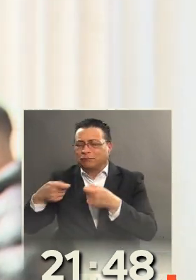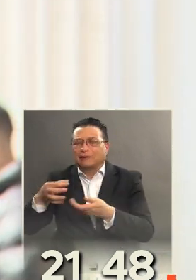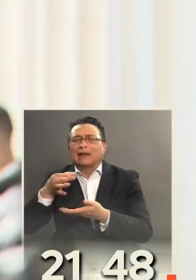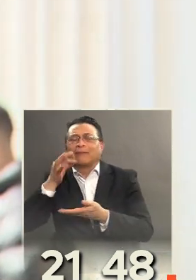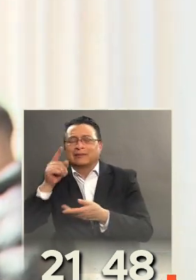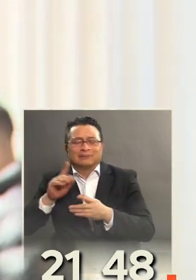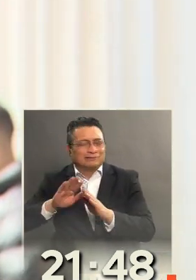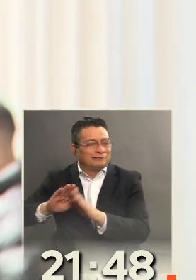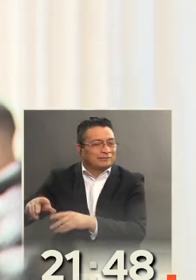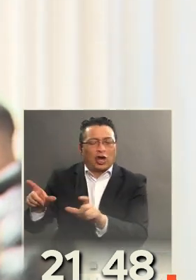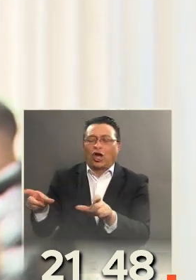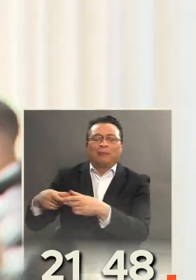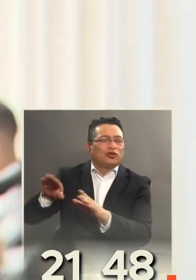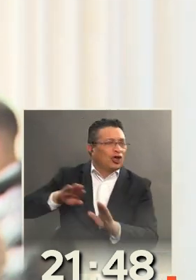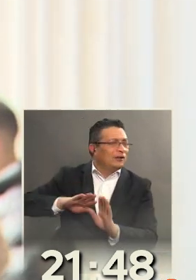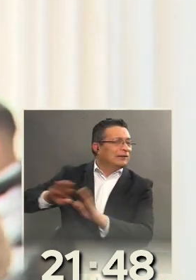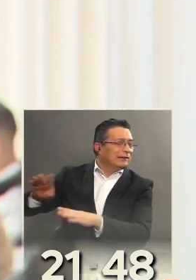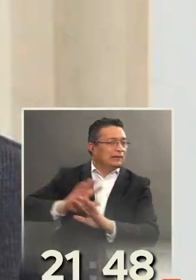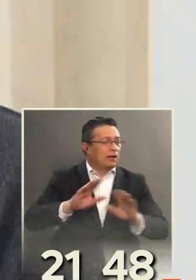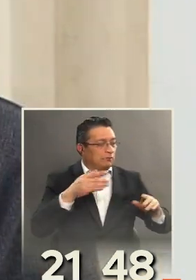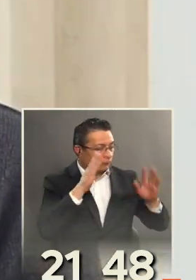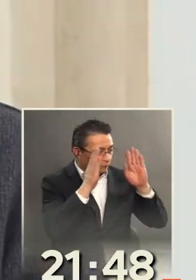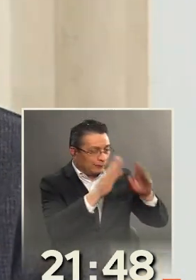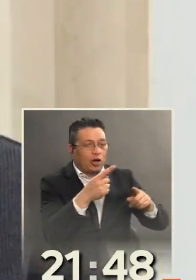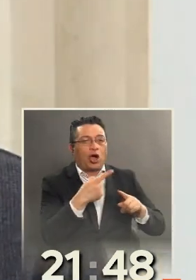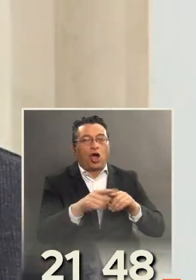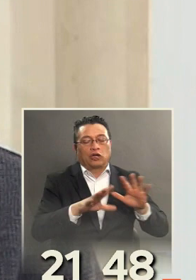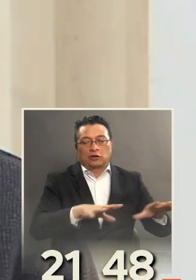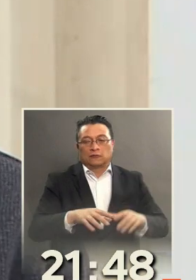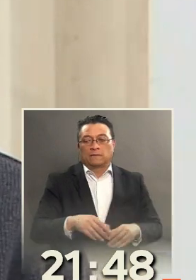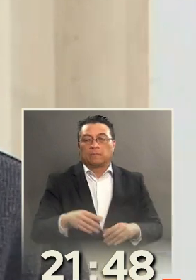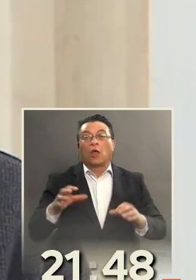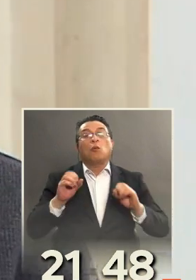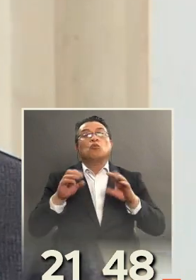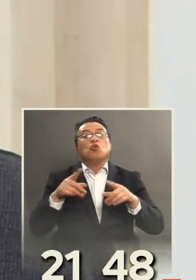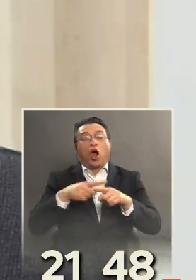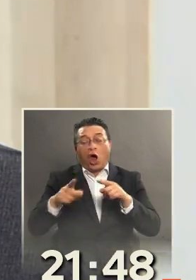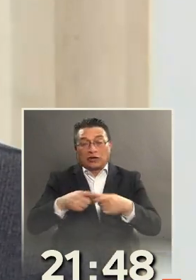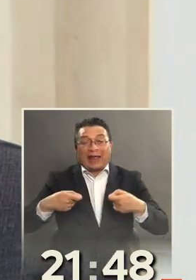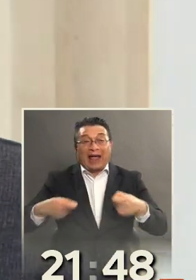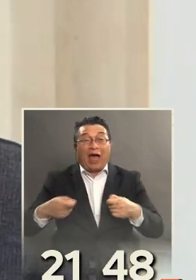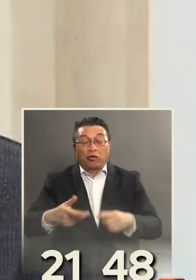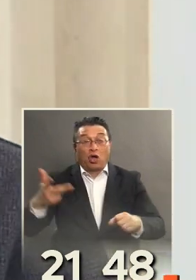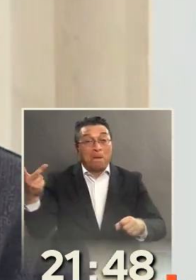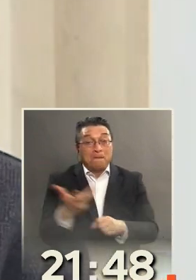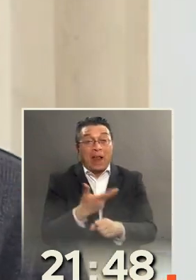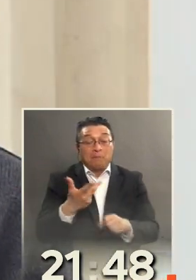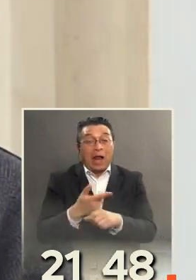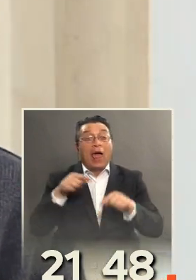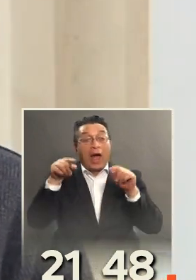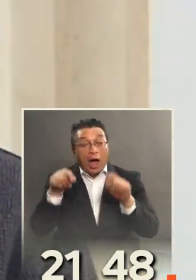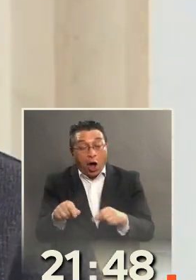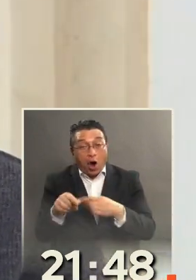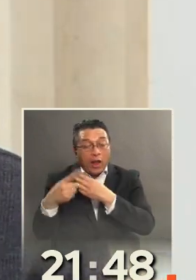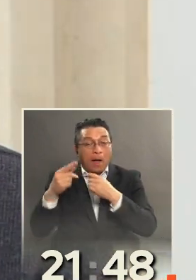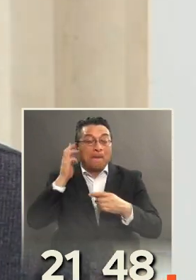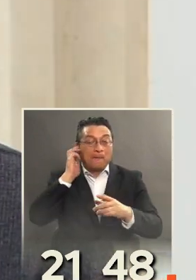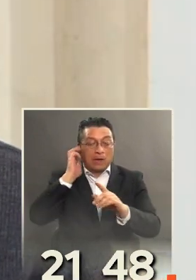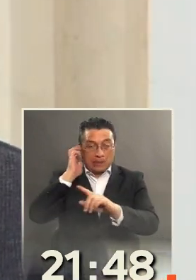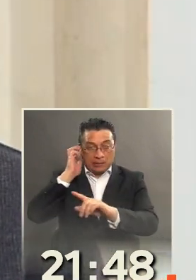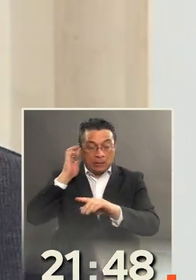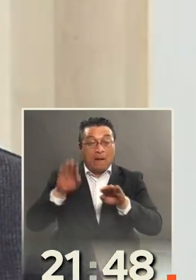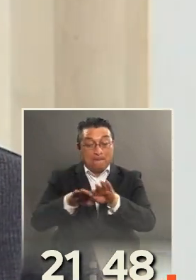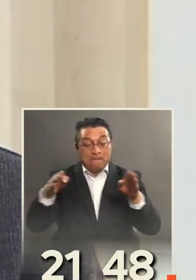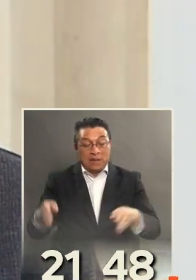eso hay comisiones, habrán auditorías que se hacen. Entonces, hay muchas cosas malgastadas y que ahora le dicen a la mesa que es la responsabilidad